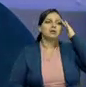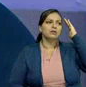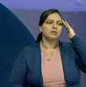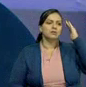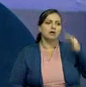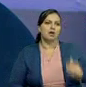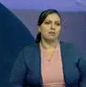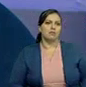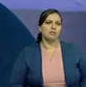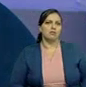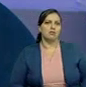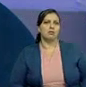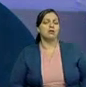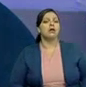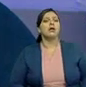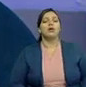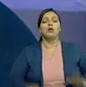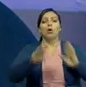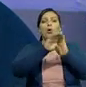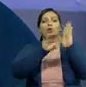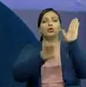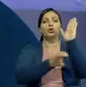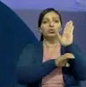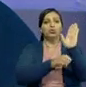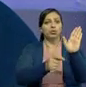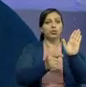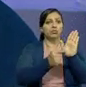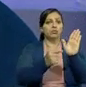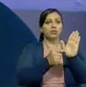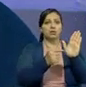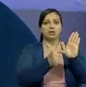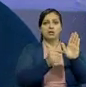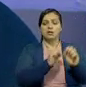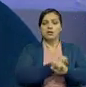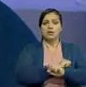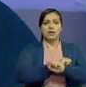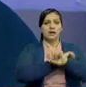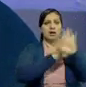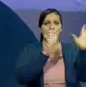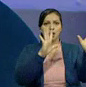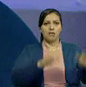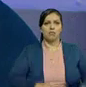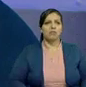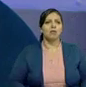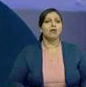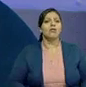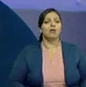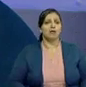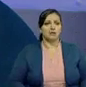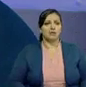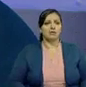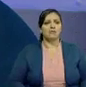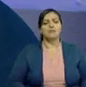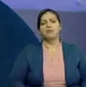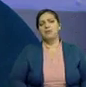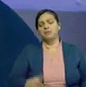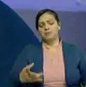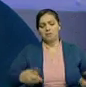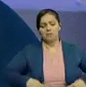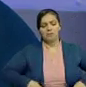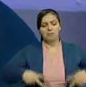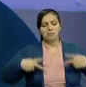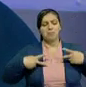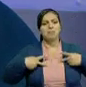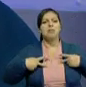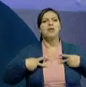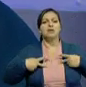el derecho, por la Constitución. Entonces yo creo que habrá, pero más allá yo sí quiero pensar, quiero hablar de qué se puede hacer. Uno sabe que el aborto no es